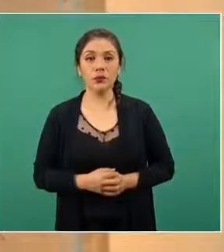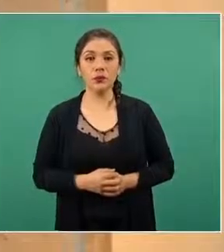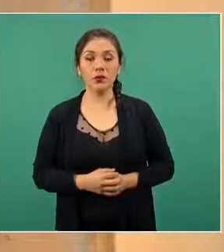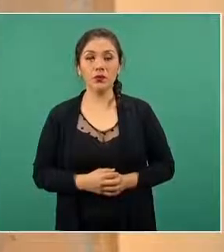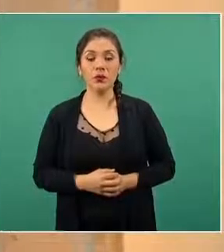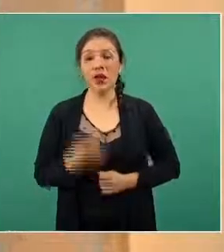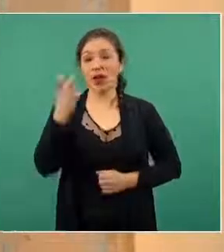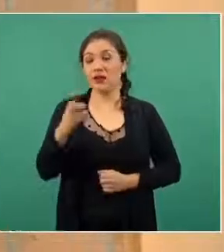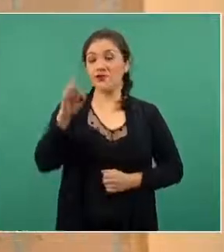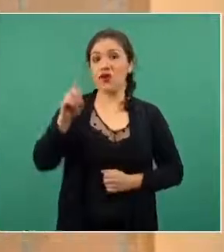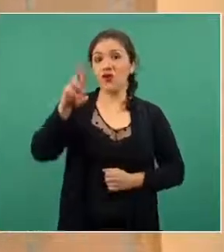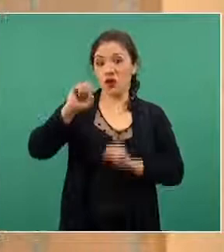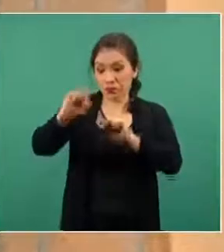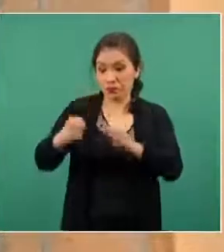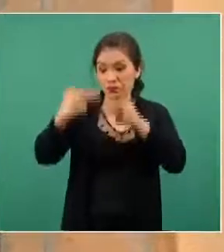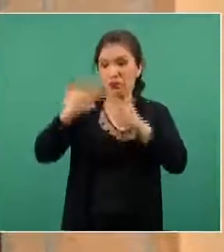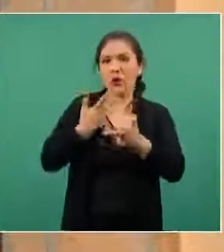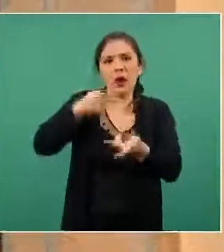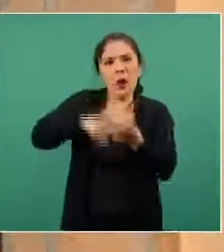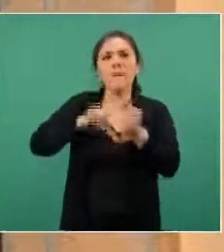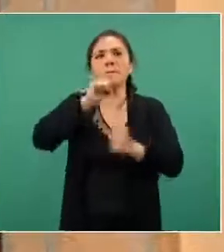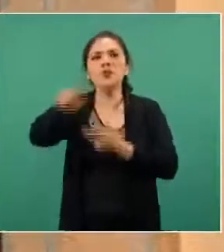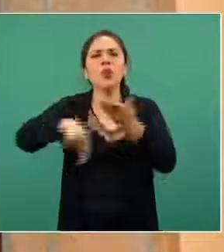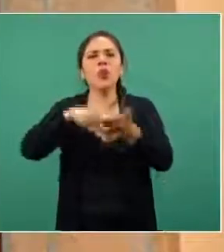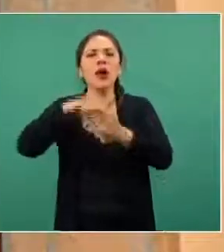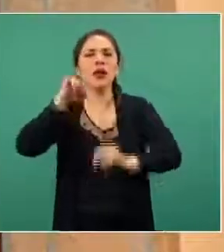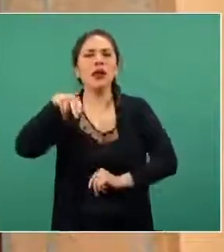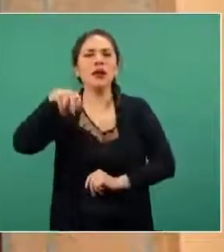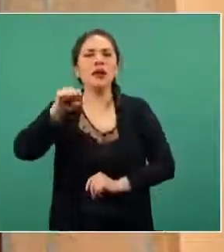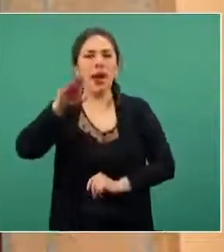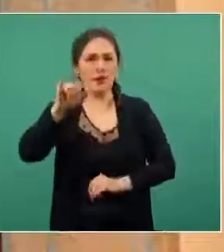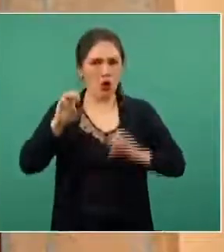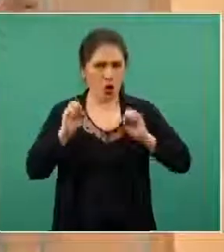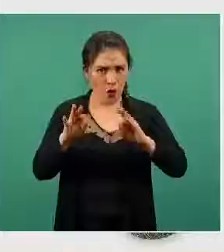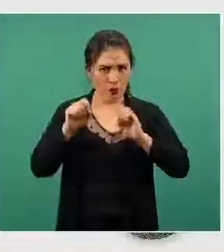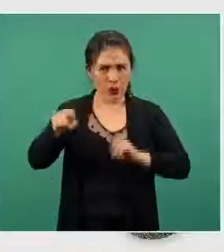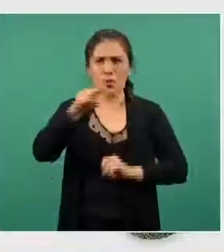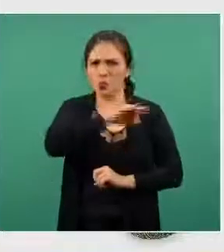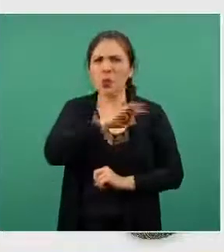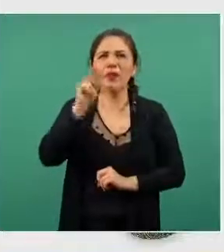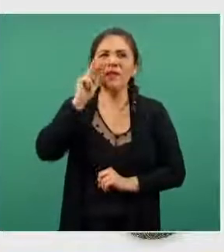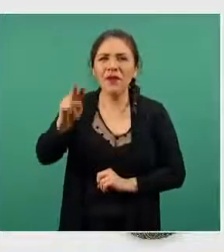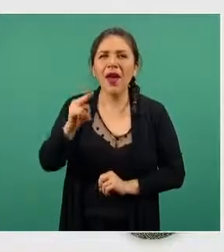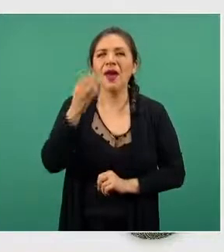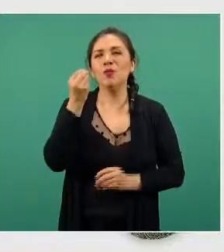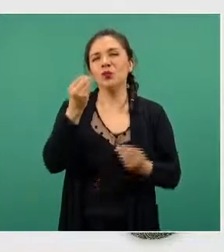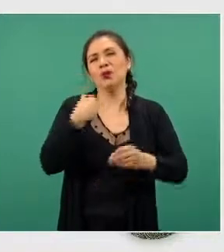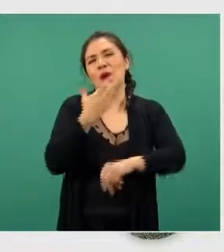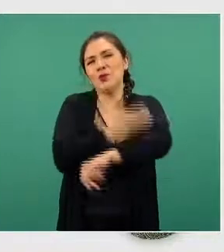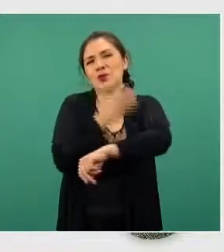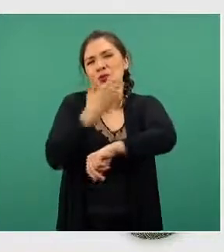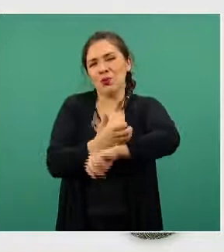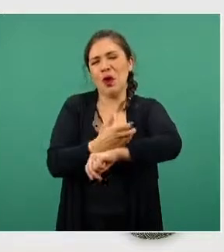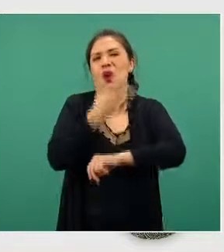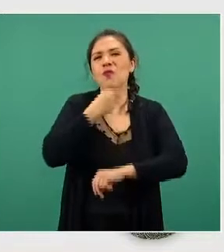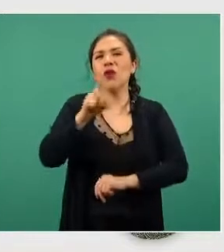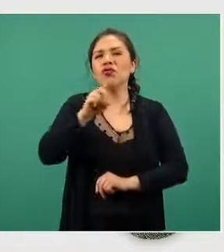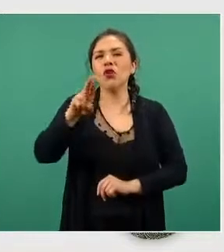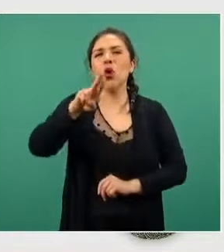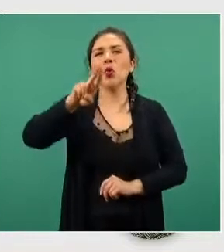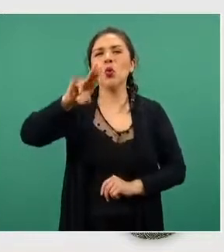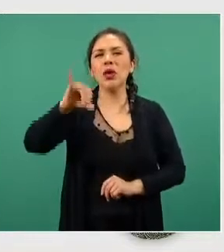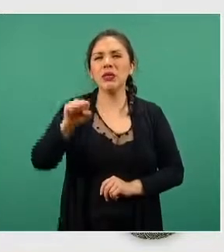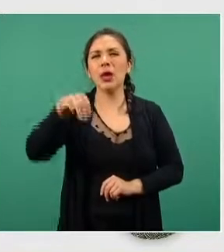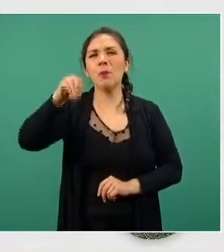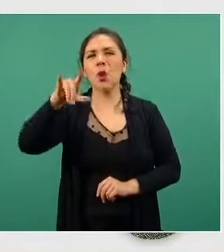El foro virtual se presenta desde las instalaciones del INSABI. Aquí podemos ver, de hecho, a varios de nuestros colaboradores, el doctor Luis Molina,